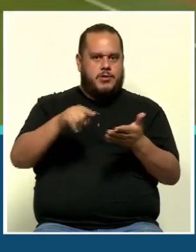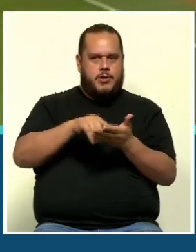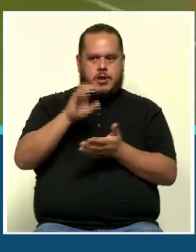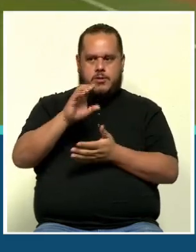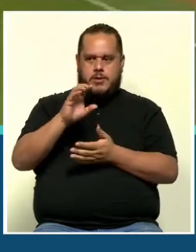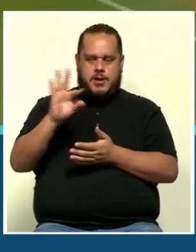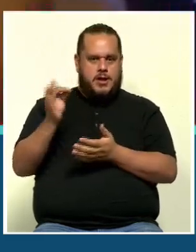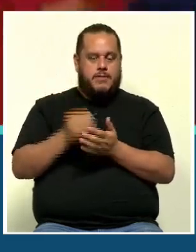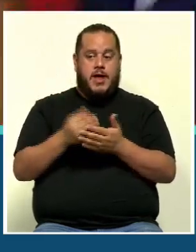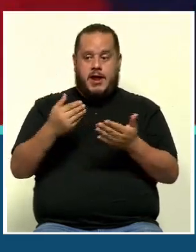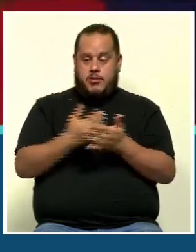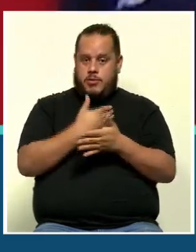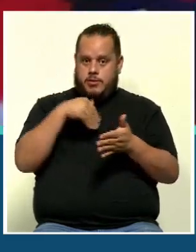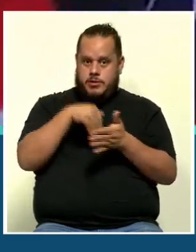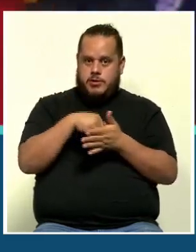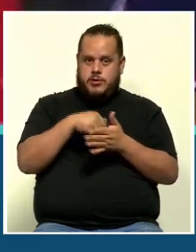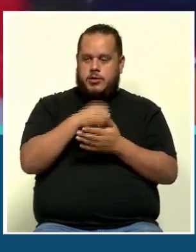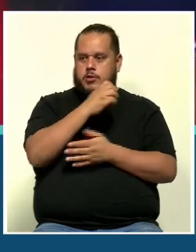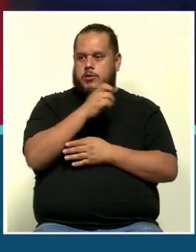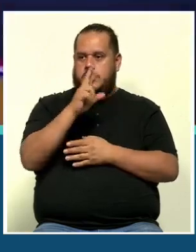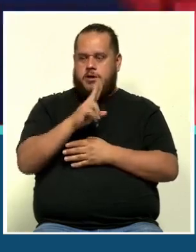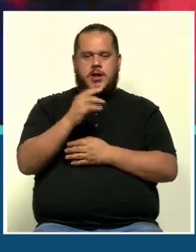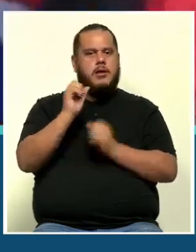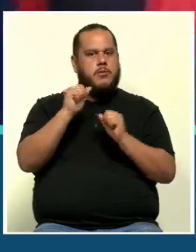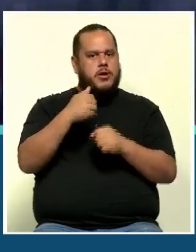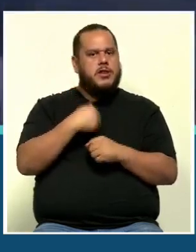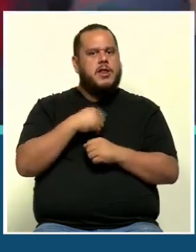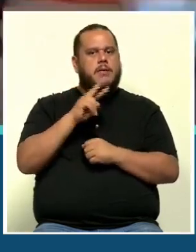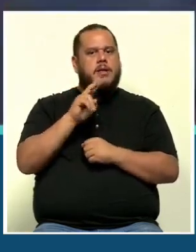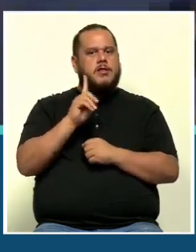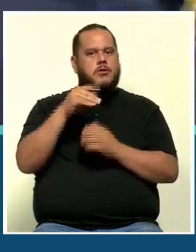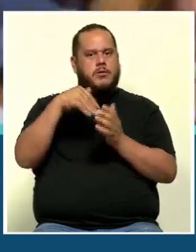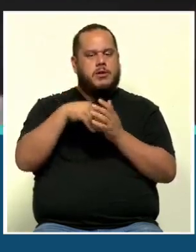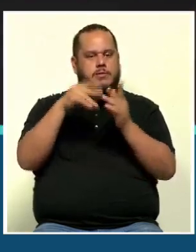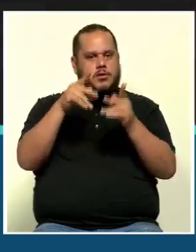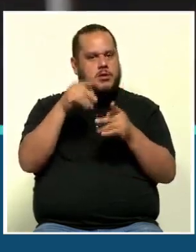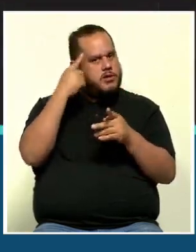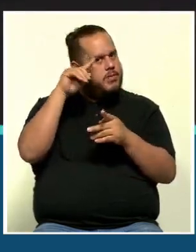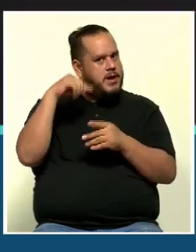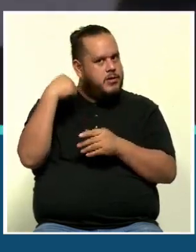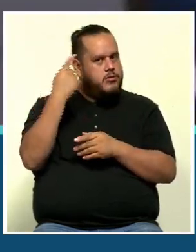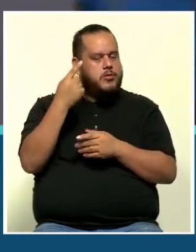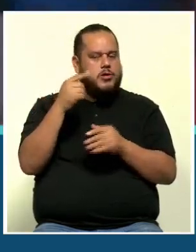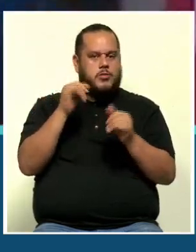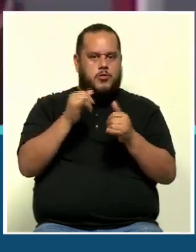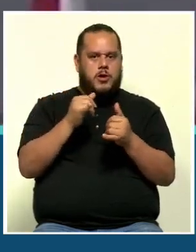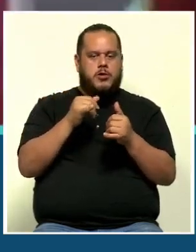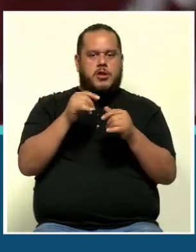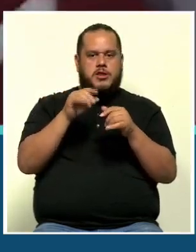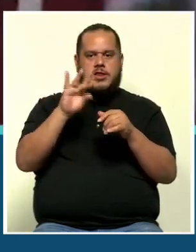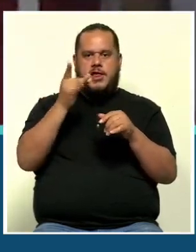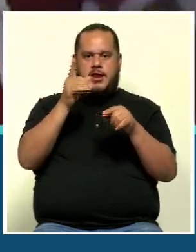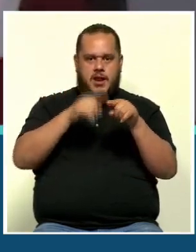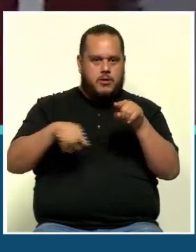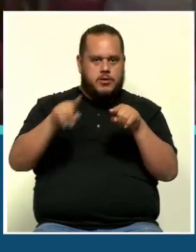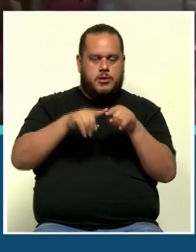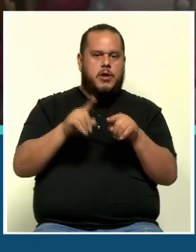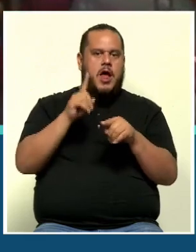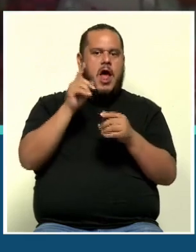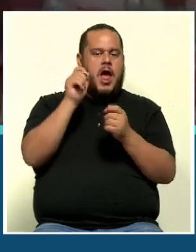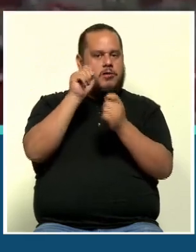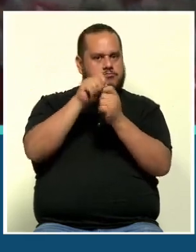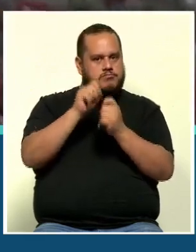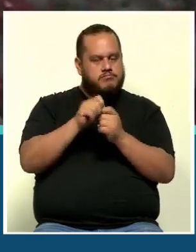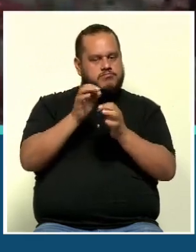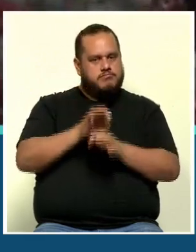nuevas restricciones, Costa Rica podrá recibir hasta 21,000 personas para los próximos juegos del octogonal, un detalle que los seleccionados